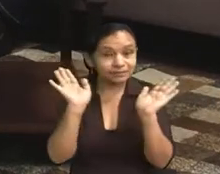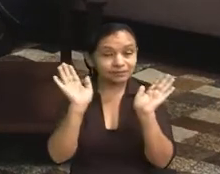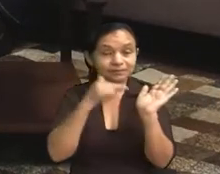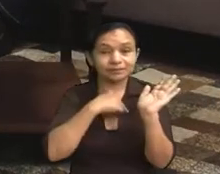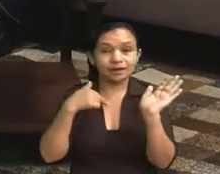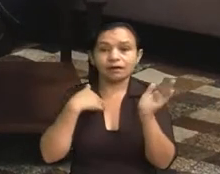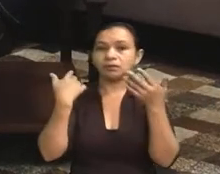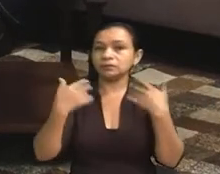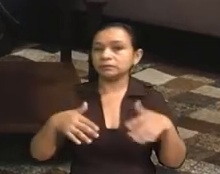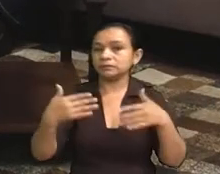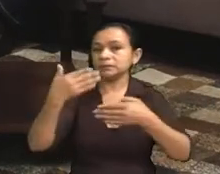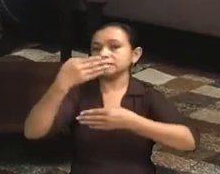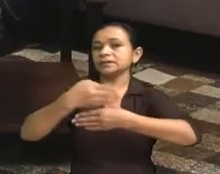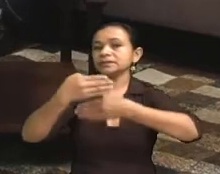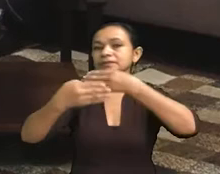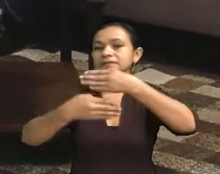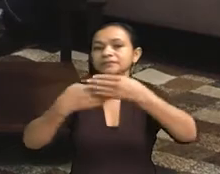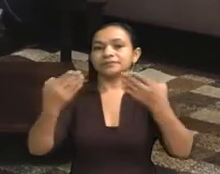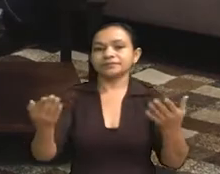Va